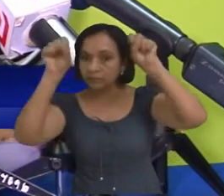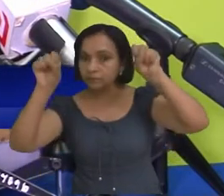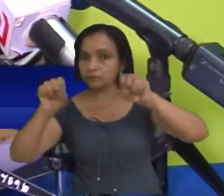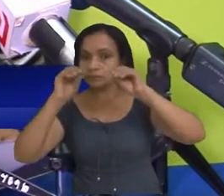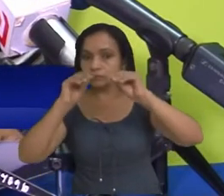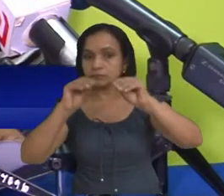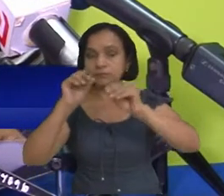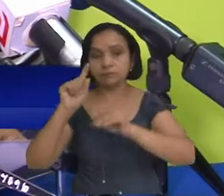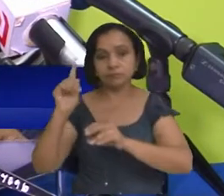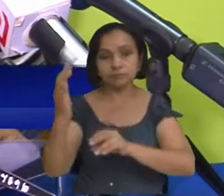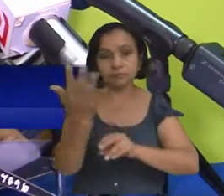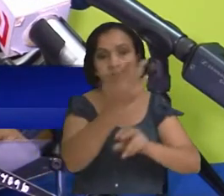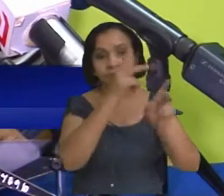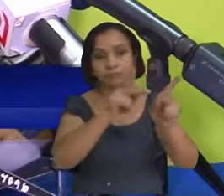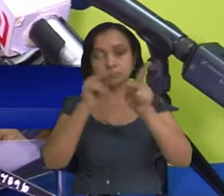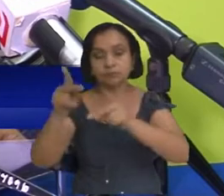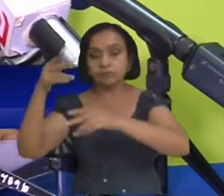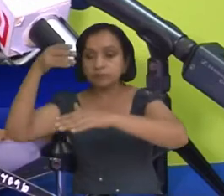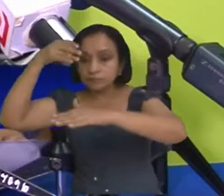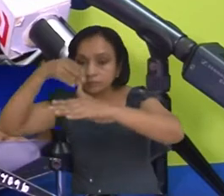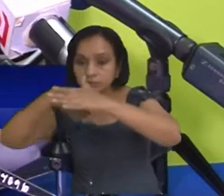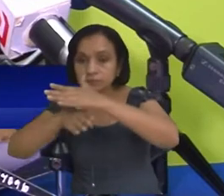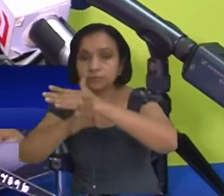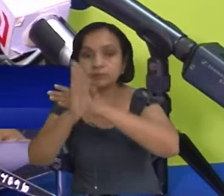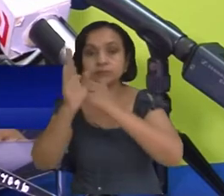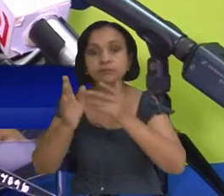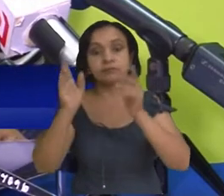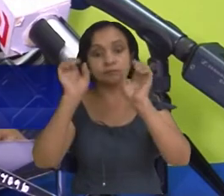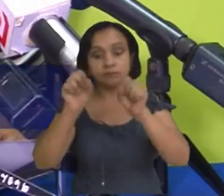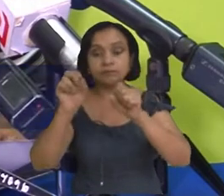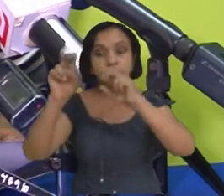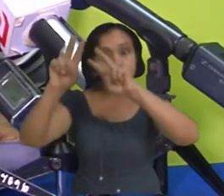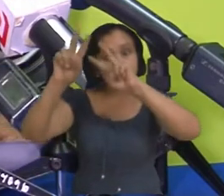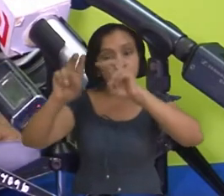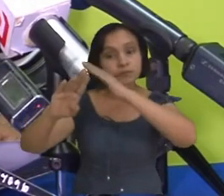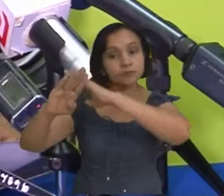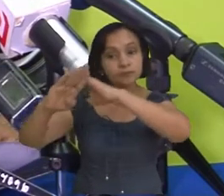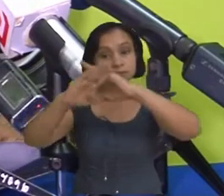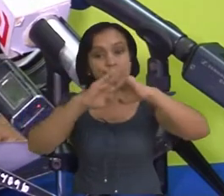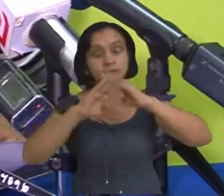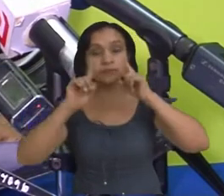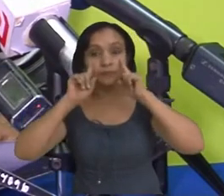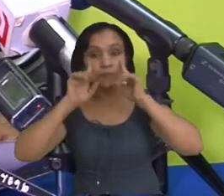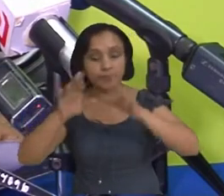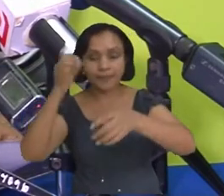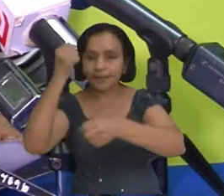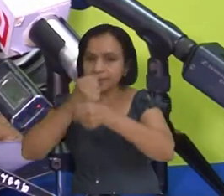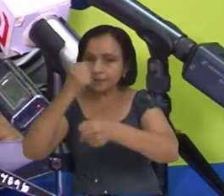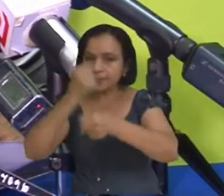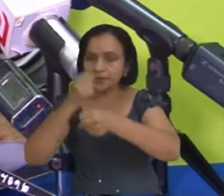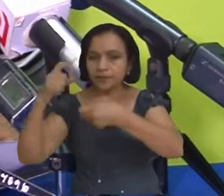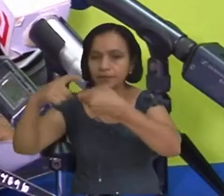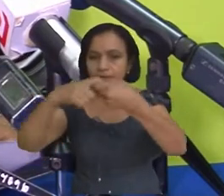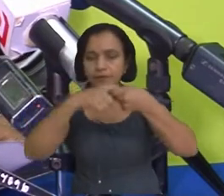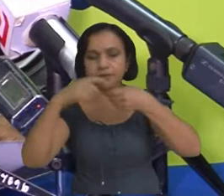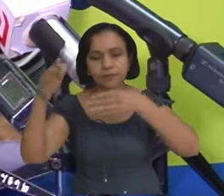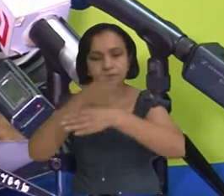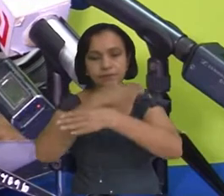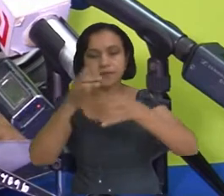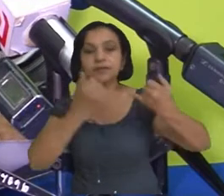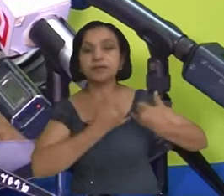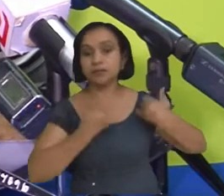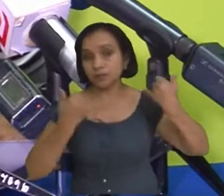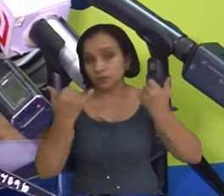todo el personal en puntos de entrada para el cumplimiento de las medidas preventivas y el trabajo coordinado con las diferentes